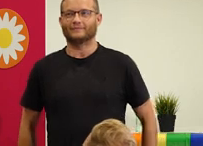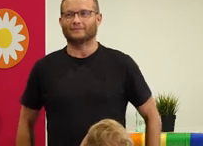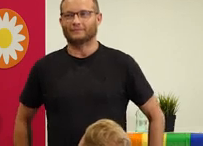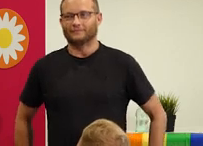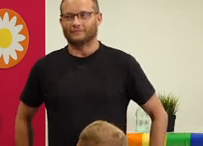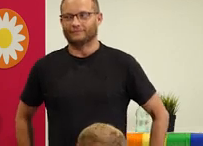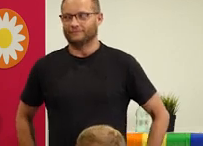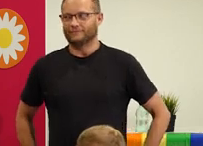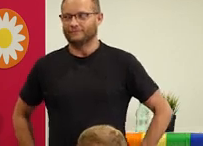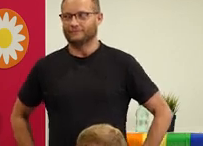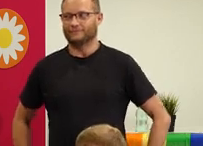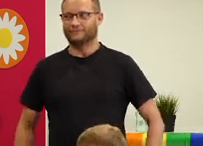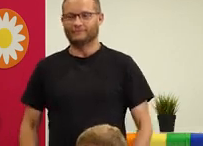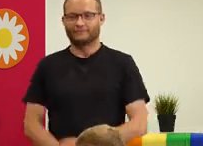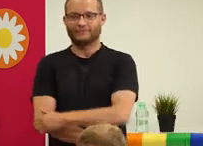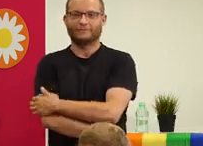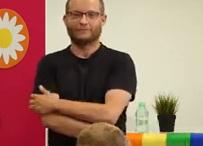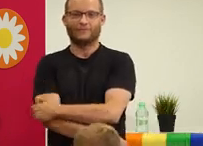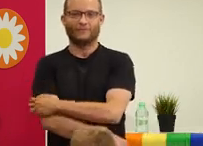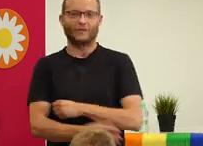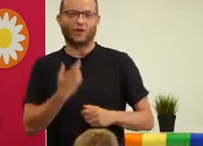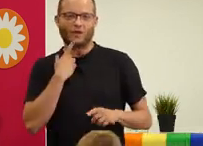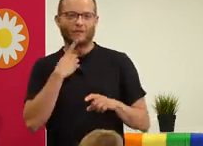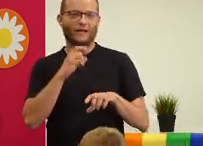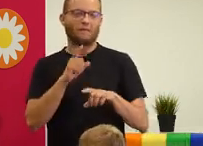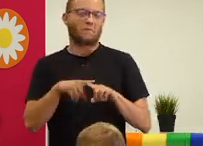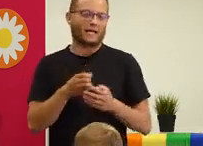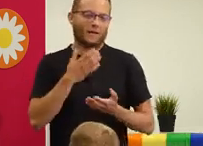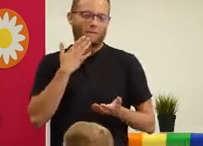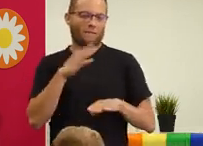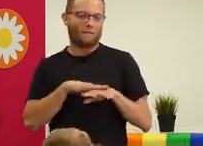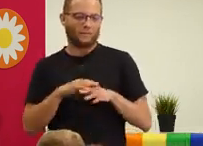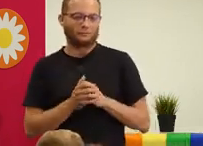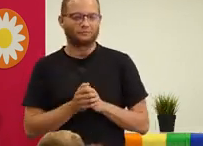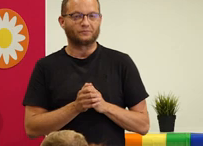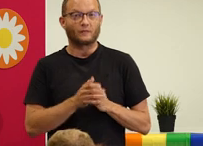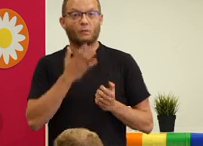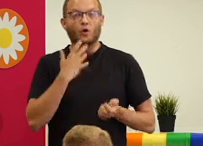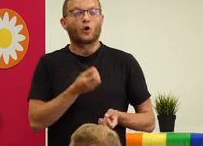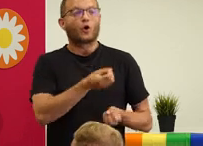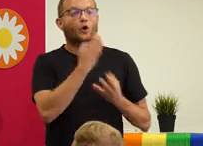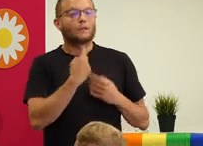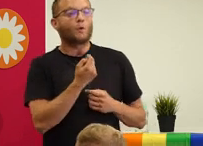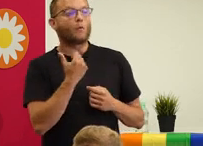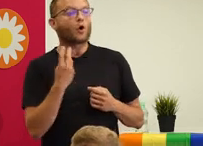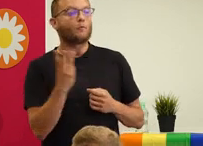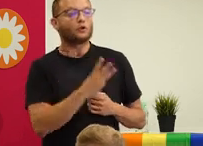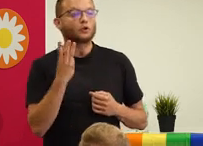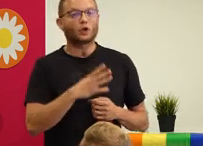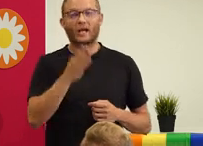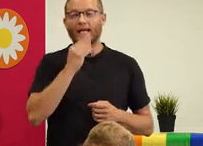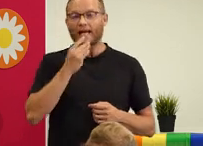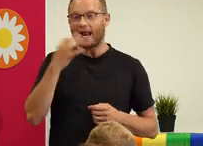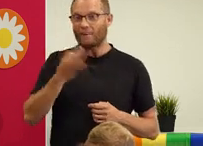¿Qué hacemos? Le quitamos el carnet de marica. Pero bueno, así que nada, contadnos un poco si Israel es